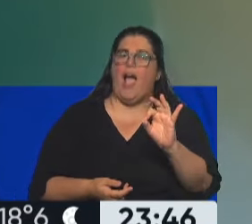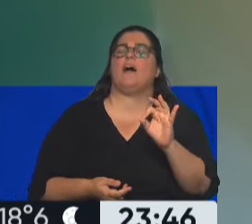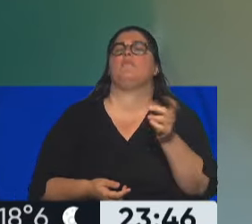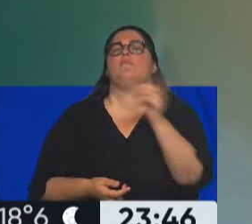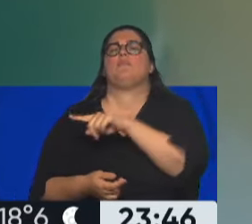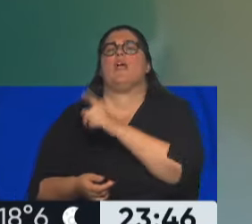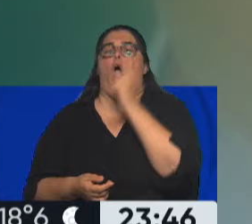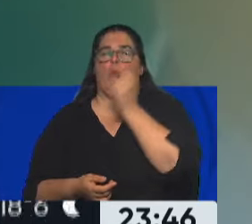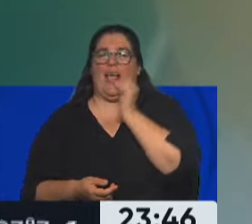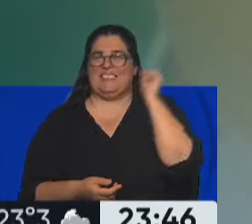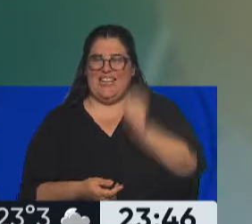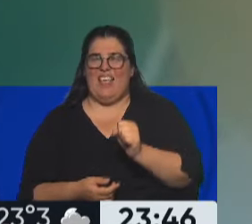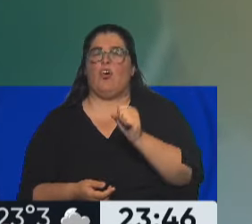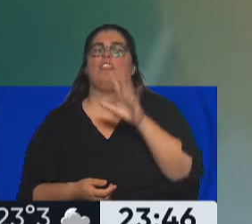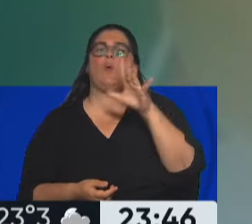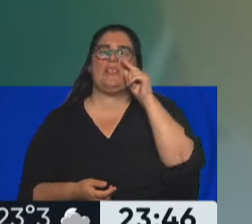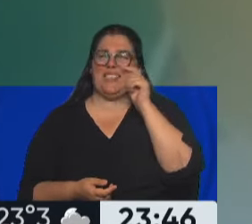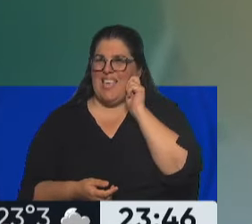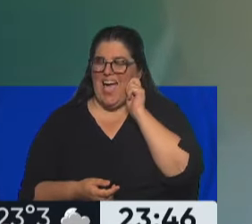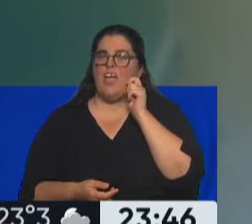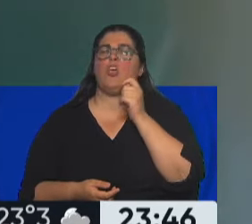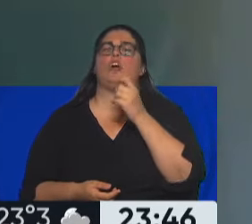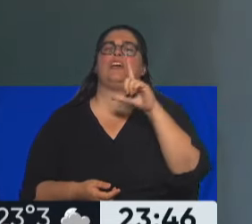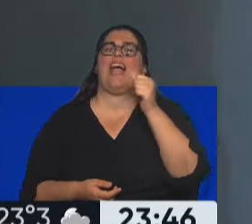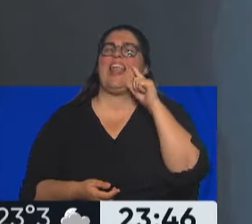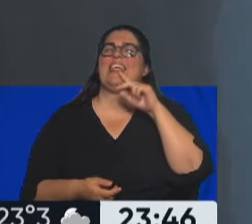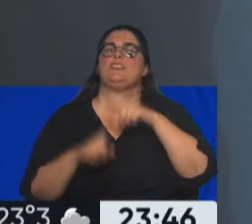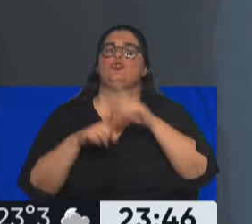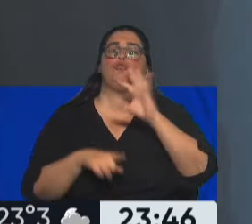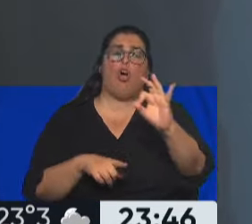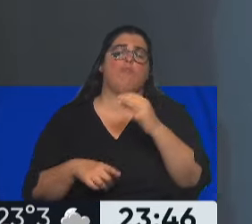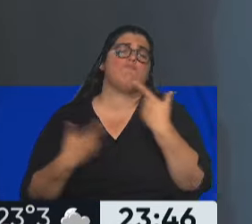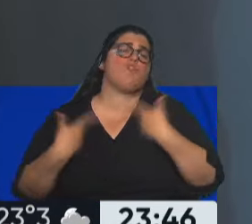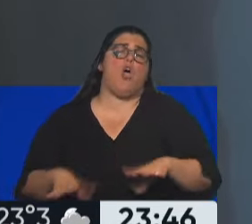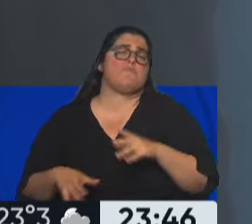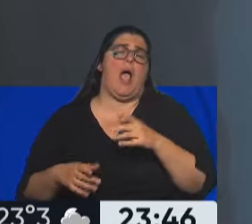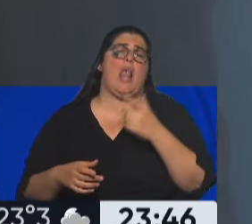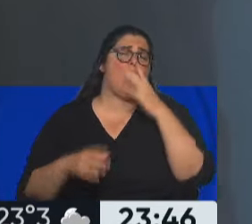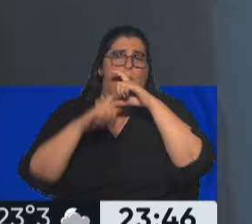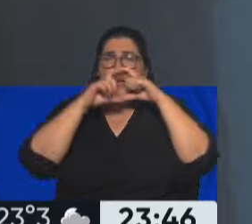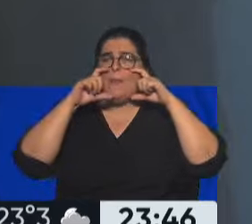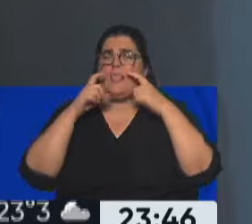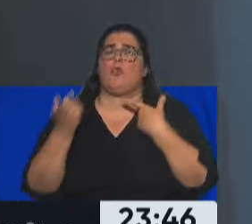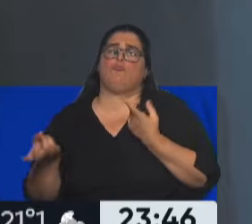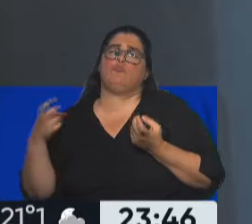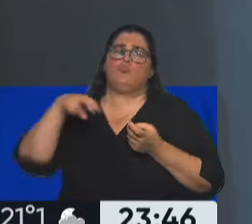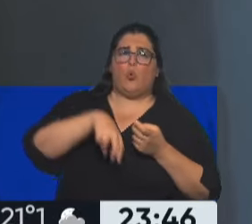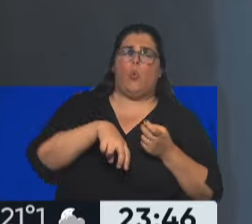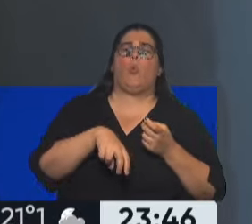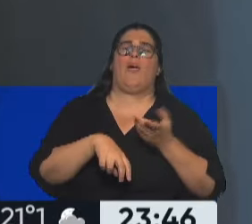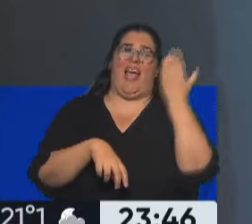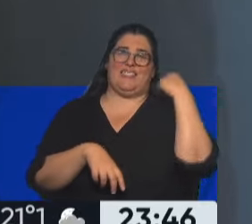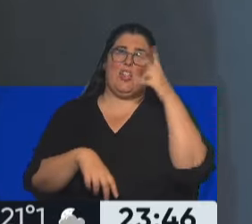Jesús Ojeda, de 57, se subió al colectivo como un pasajero más, con el barbijo. Cerca de las 20:30 de